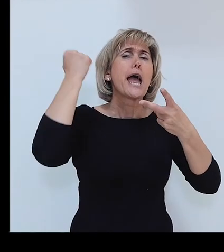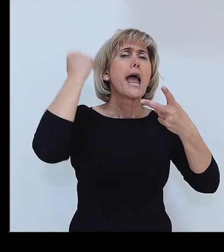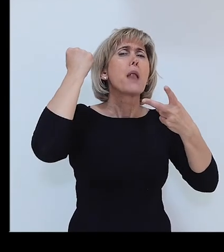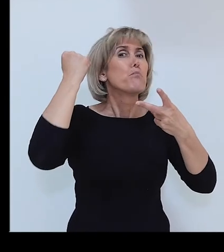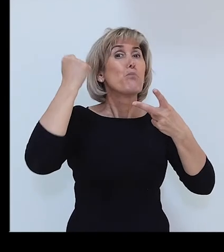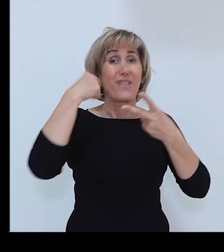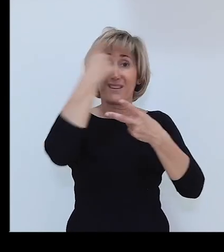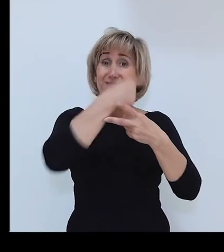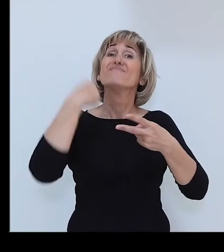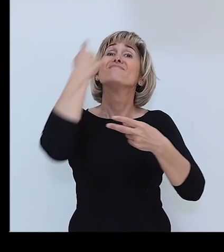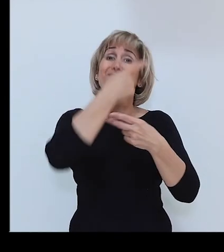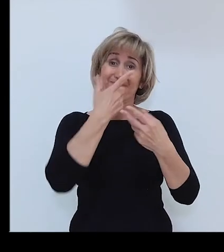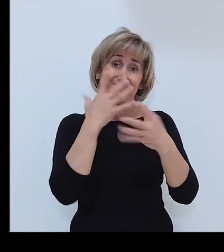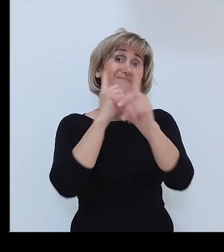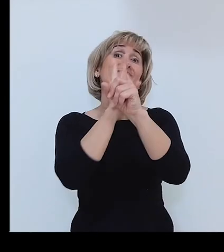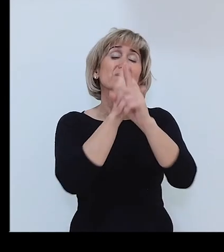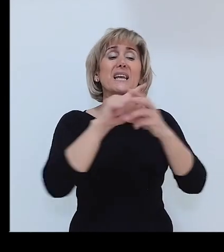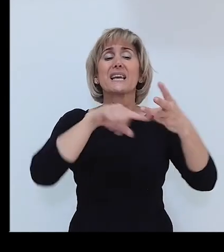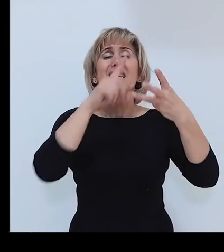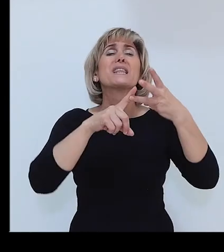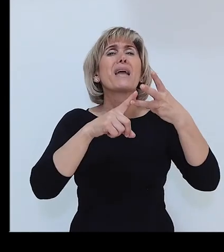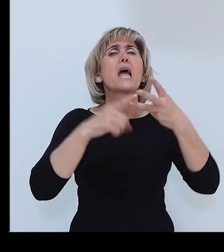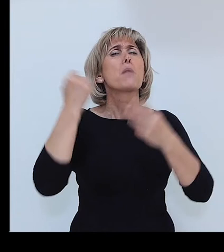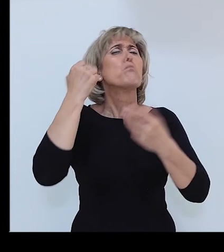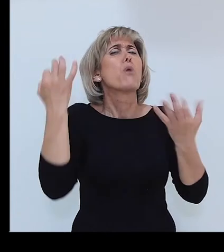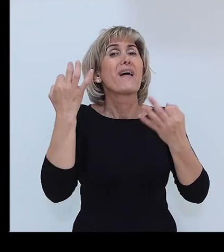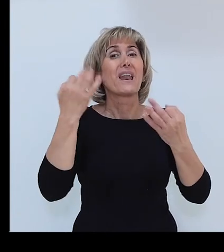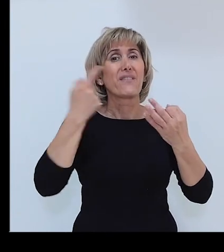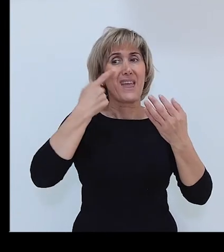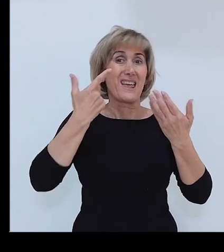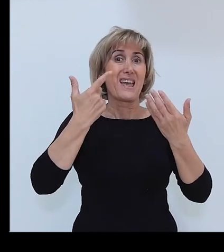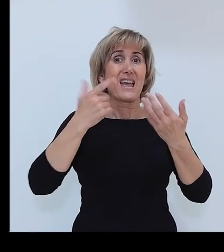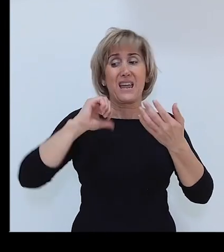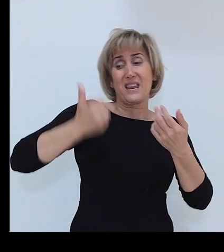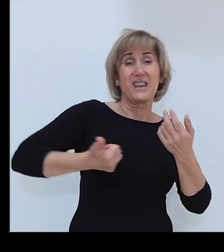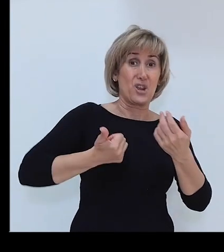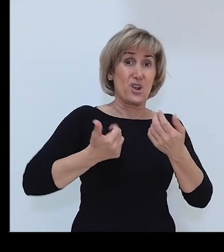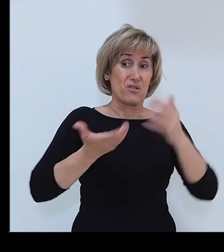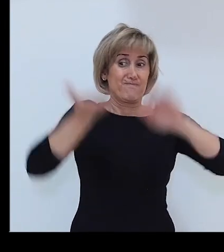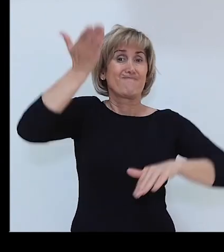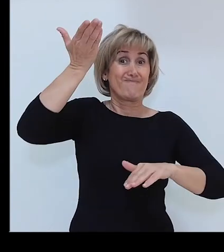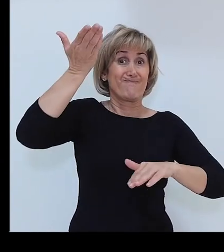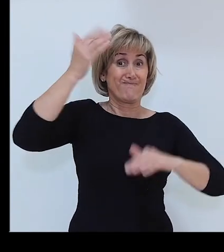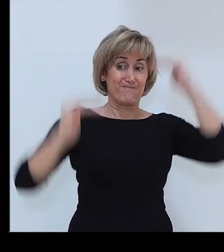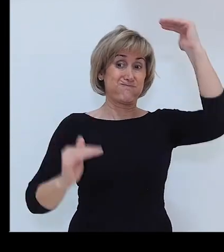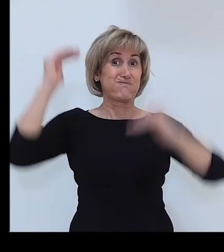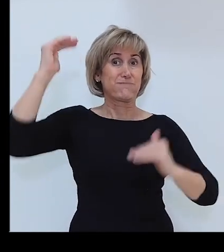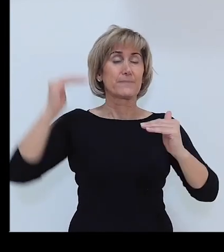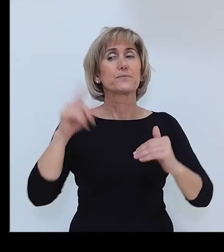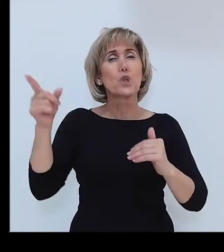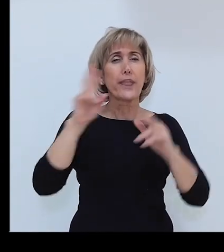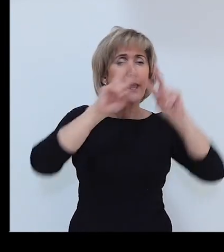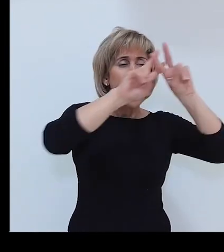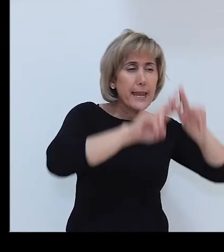poder patriarcal, el poder racial y el poder de clase. Y